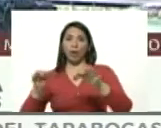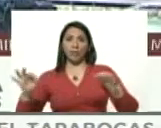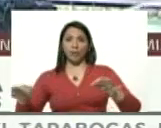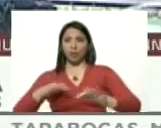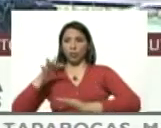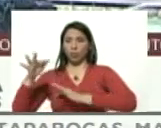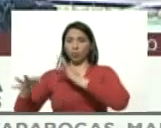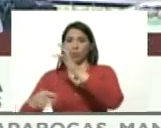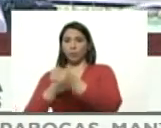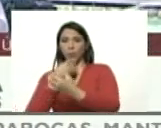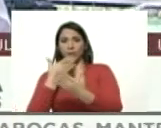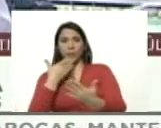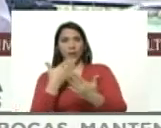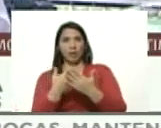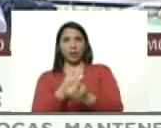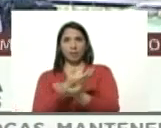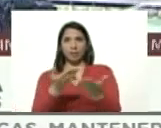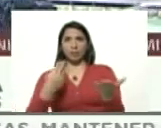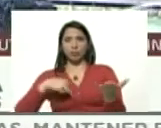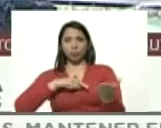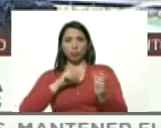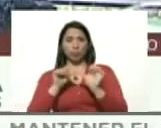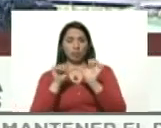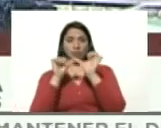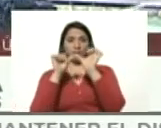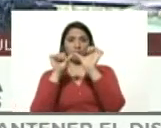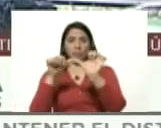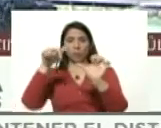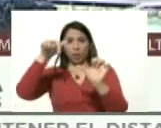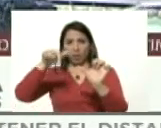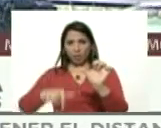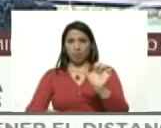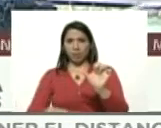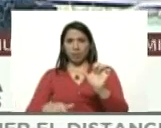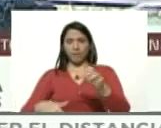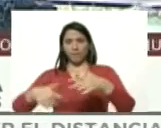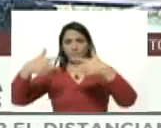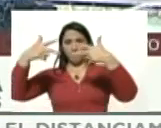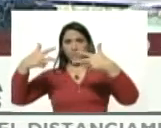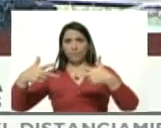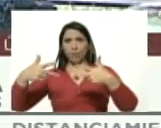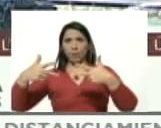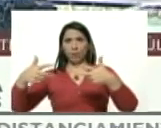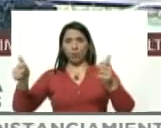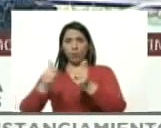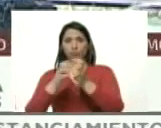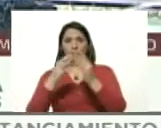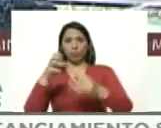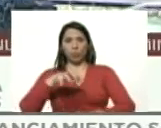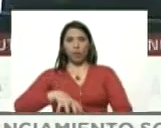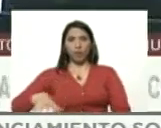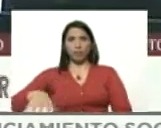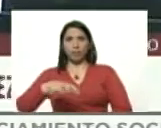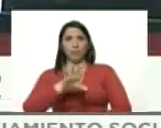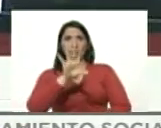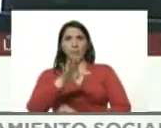contagio. Bueno, muchísimas gracias. Nosotros seguiremos aquí en esta videoconferencia con todos los estados del país.